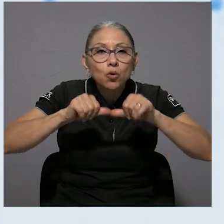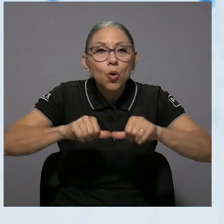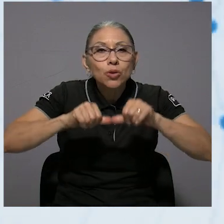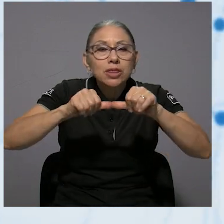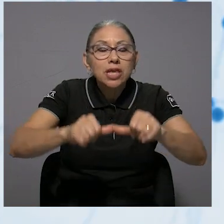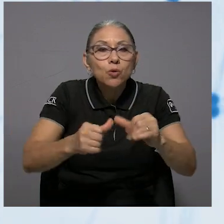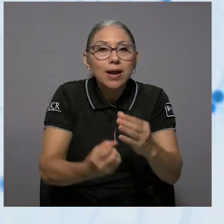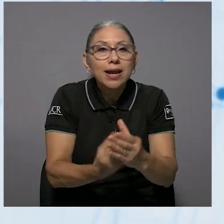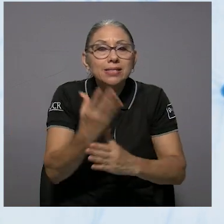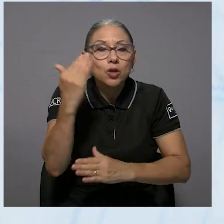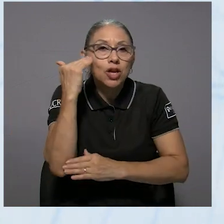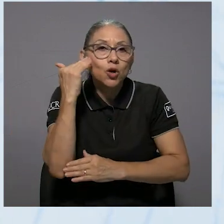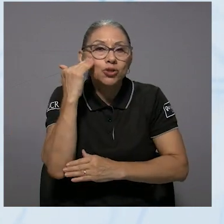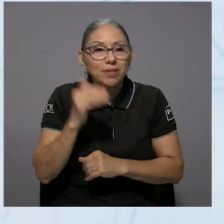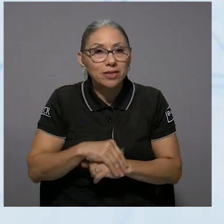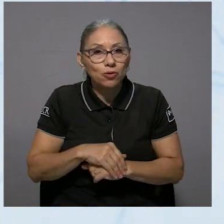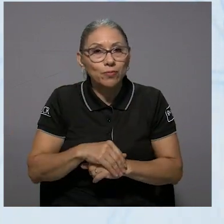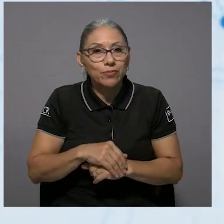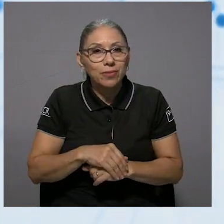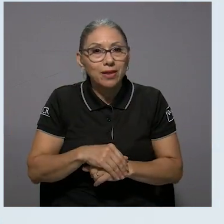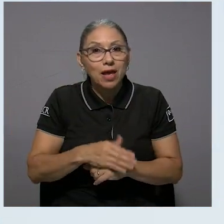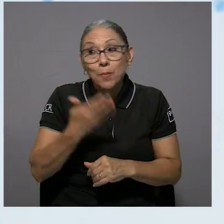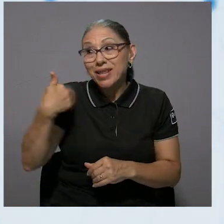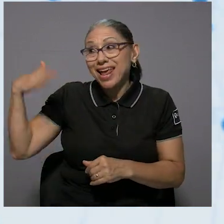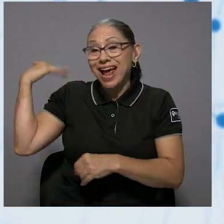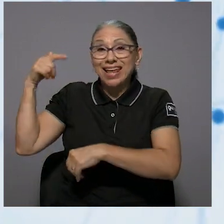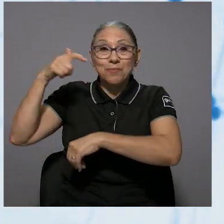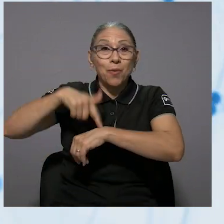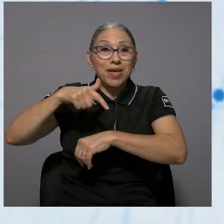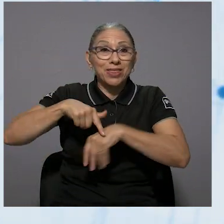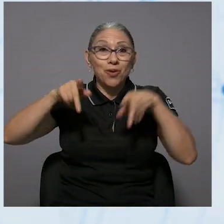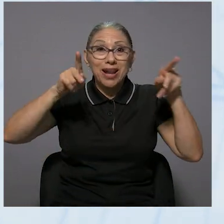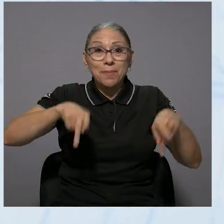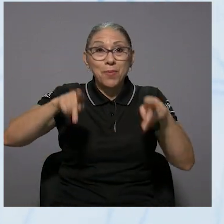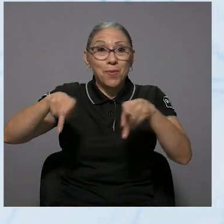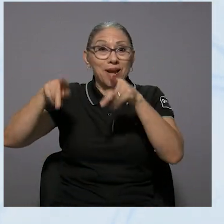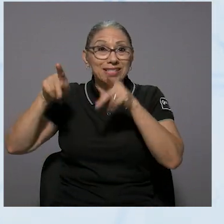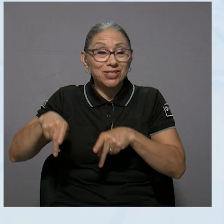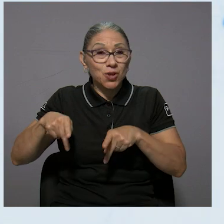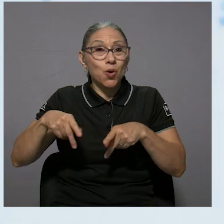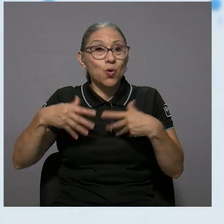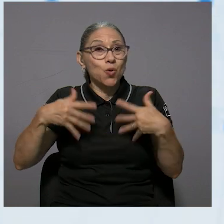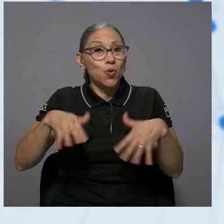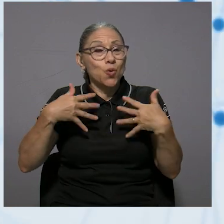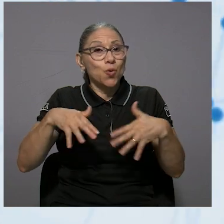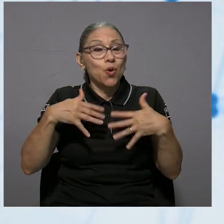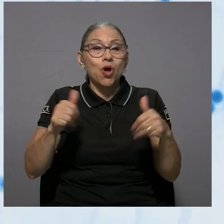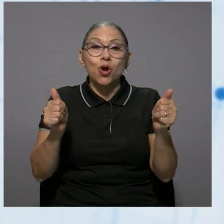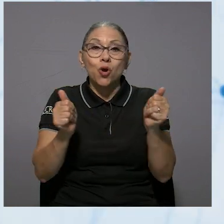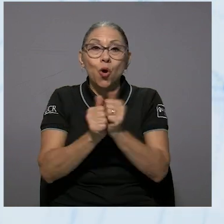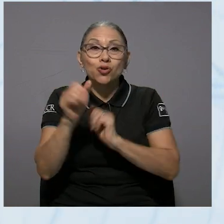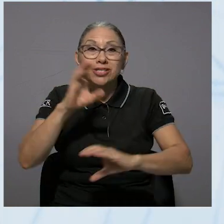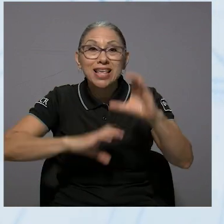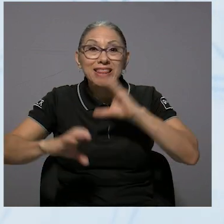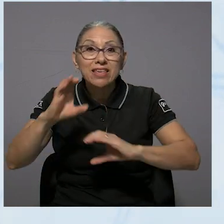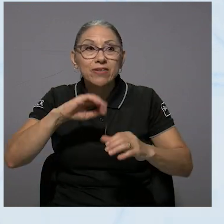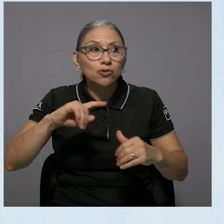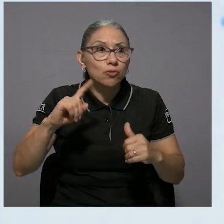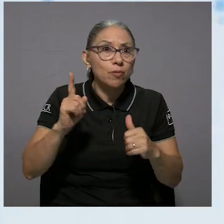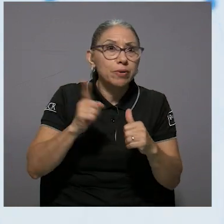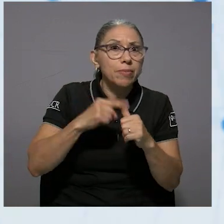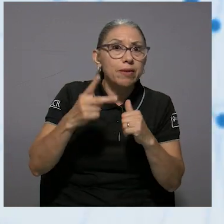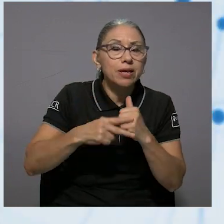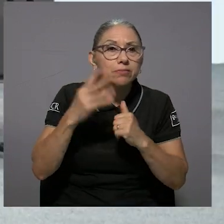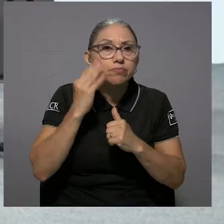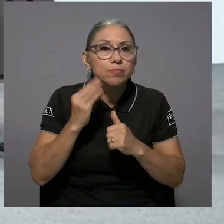conocimiento y cómo no se comprende, porque en ese momento la población estaba en la primera línea, junto con las personas científicas, descubriendo